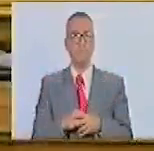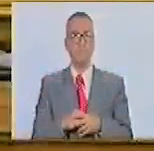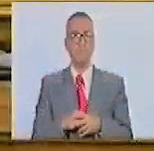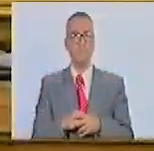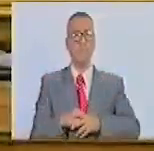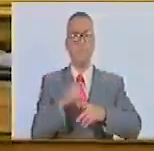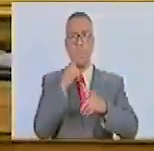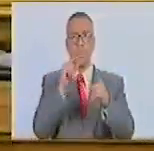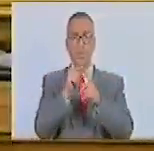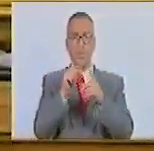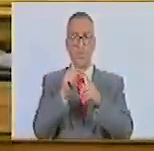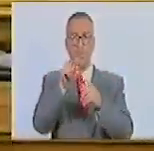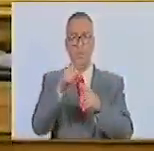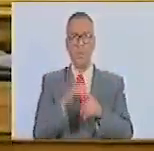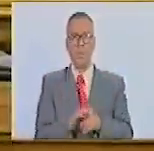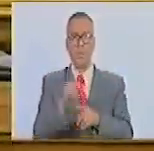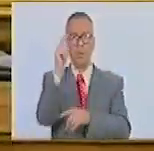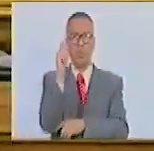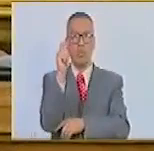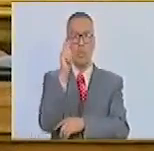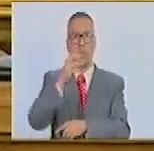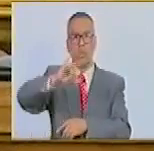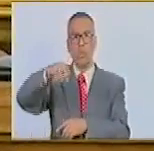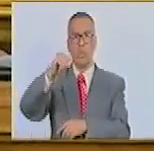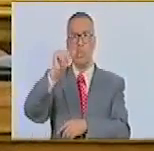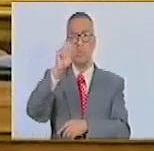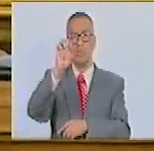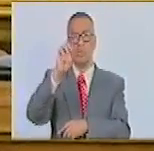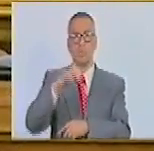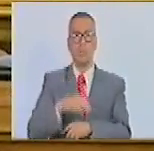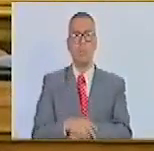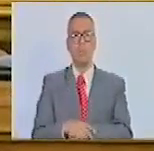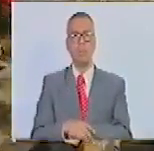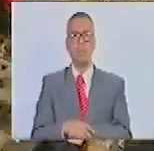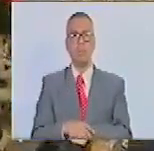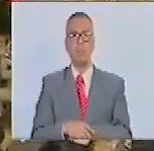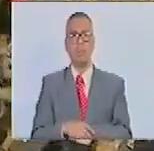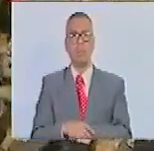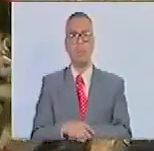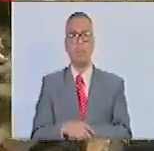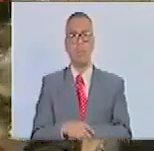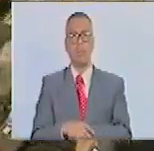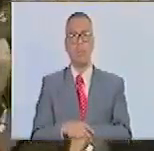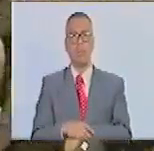Voy a dejar en el derecho de palabra al diputado José Gregorio Correa.